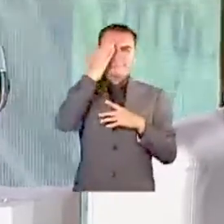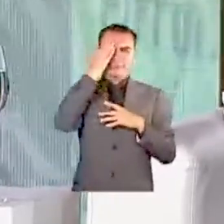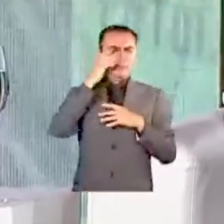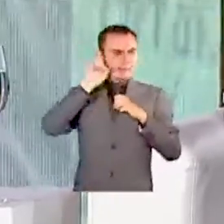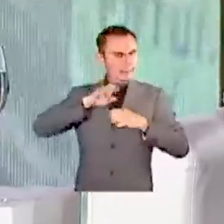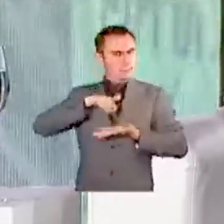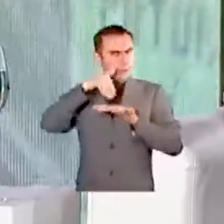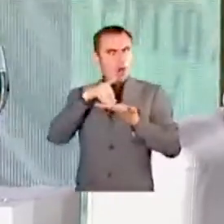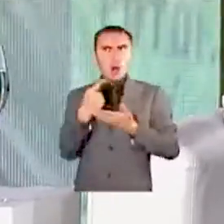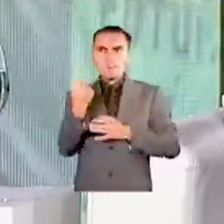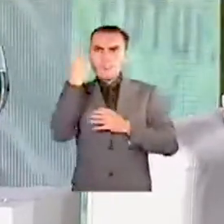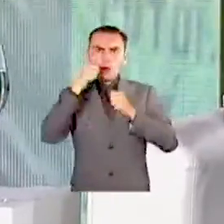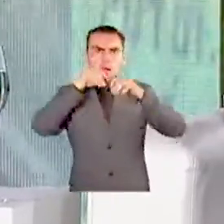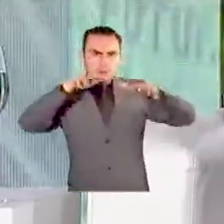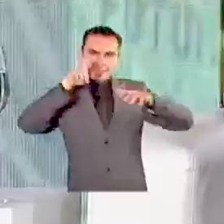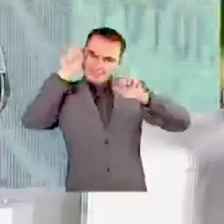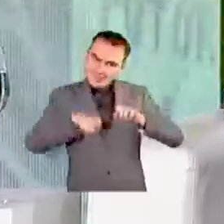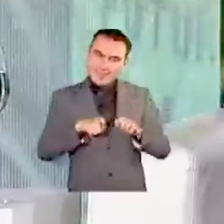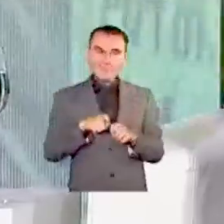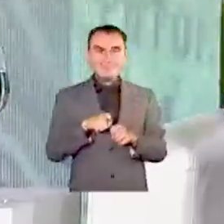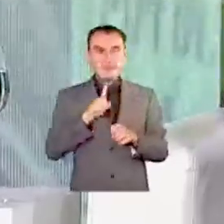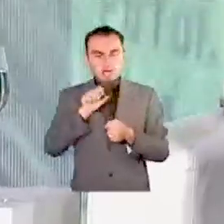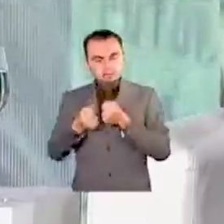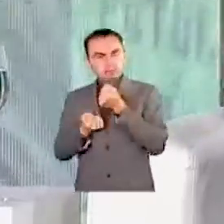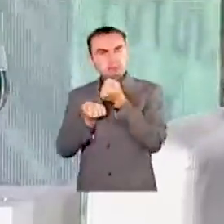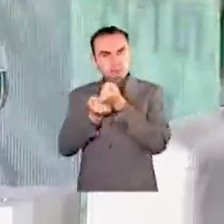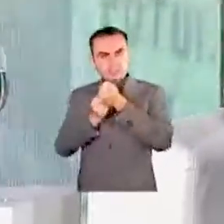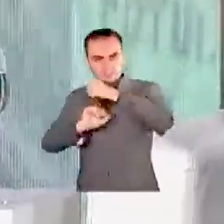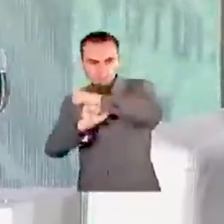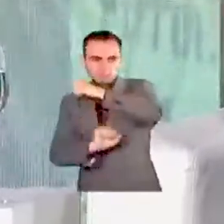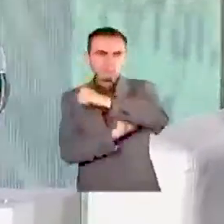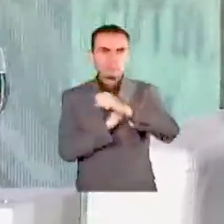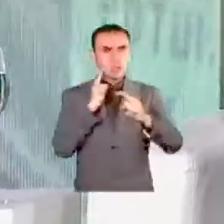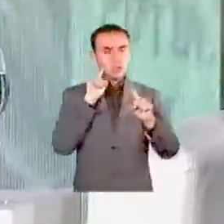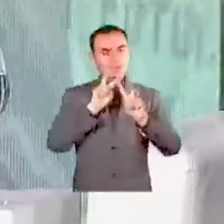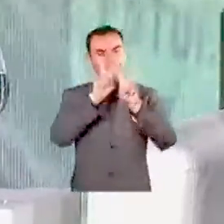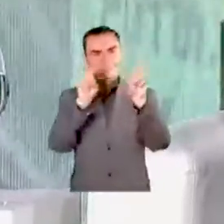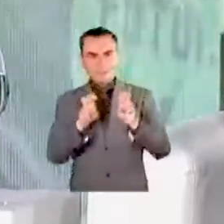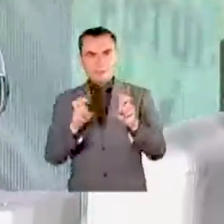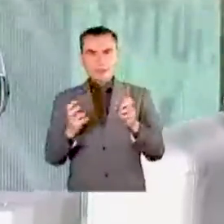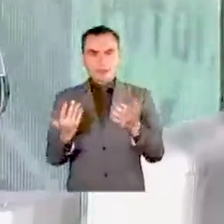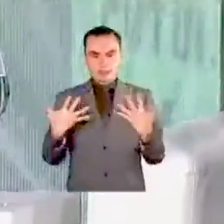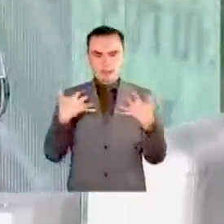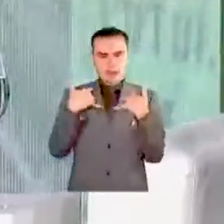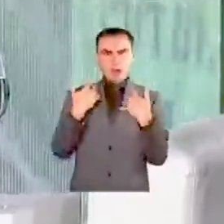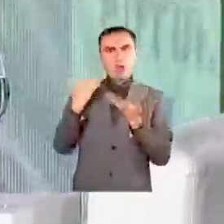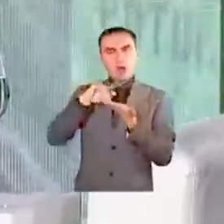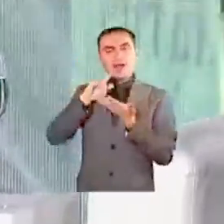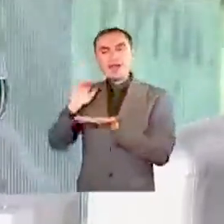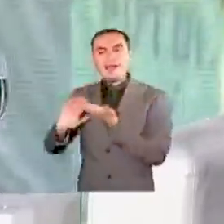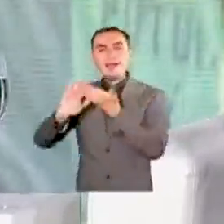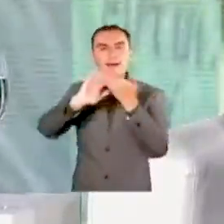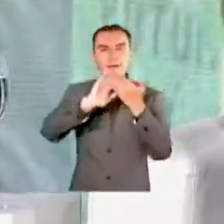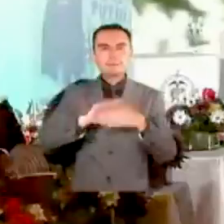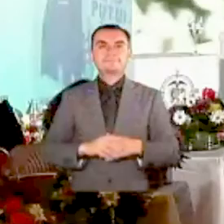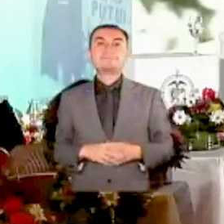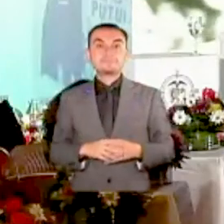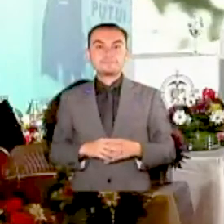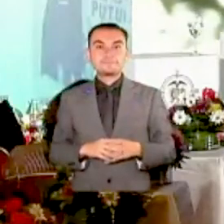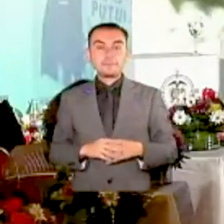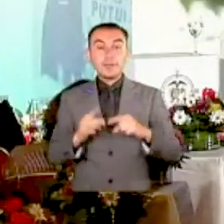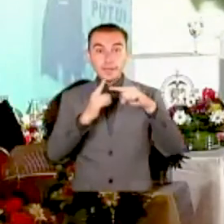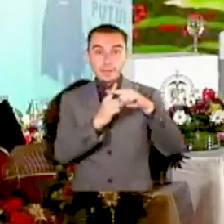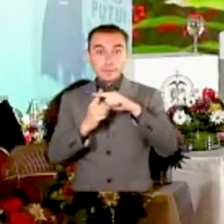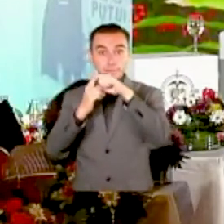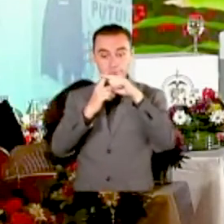las política pública de víctimas, de atención, de reparación colectiva para las víctimas. La Procuraduría General de la